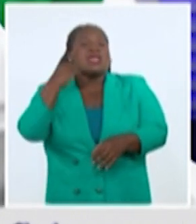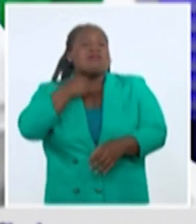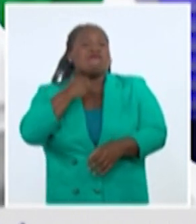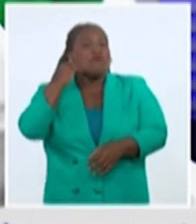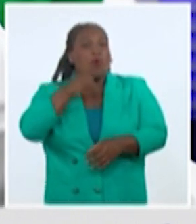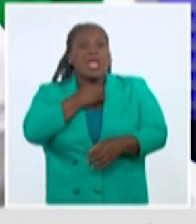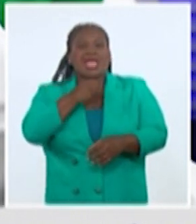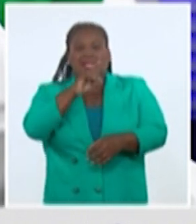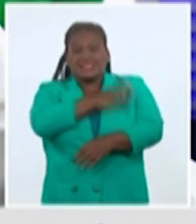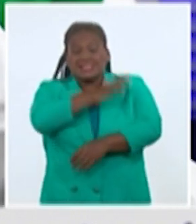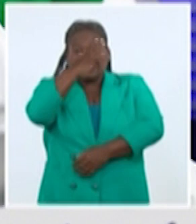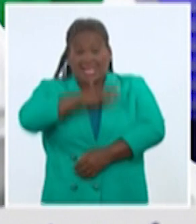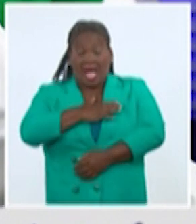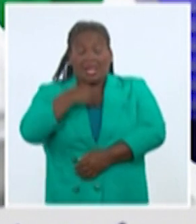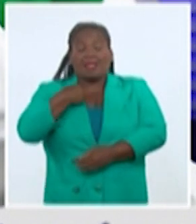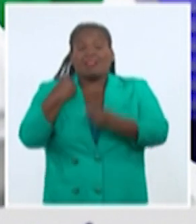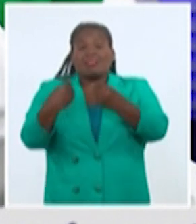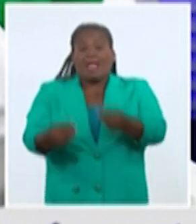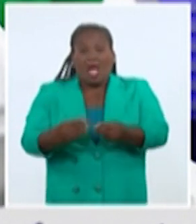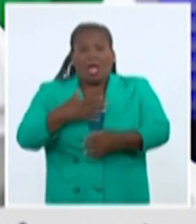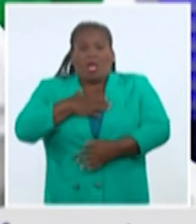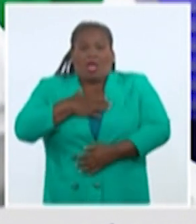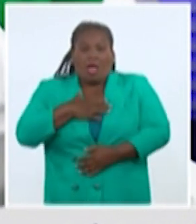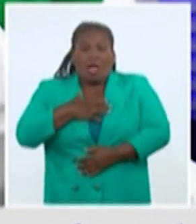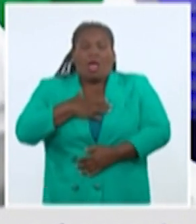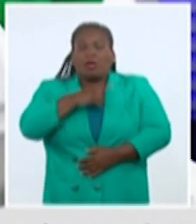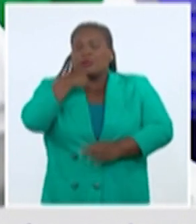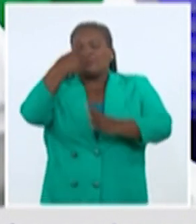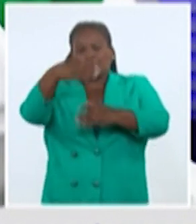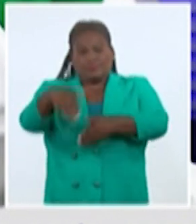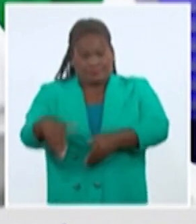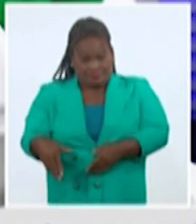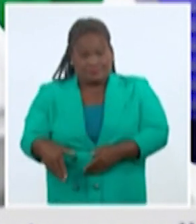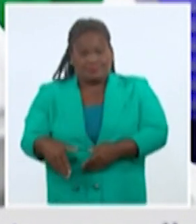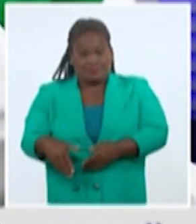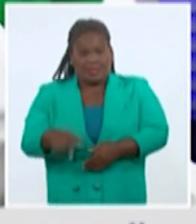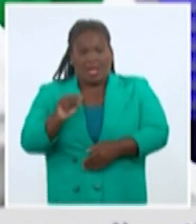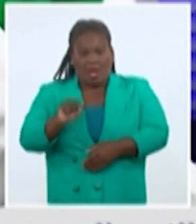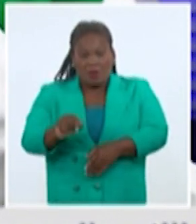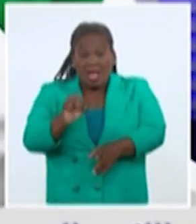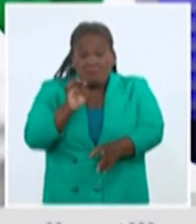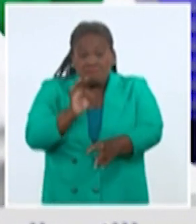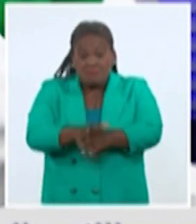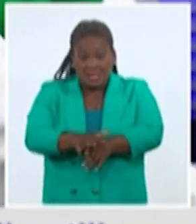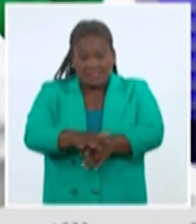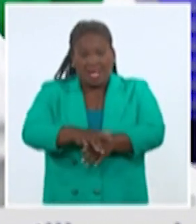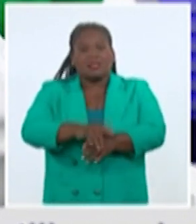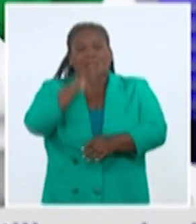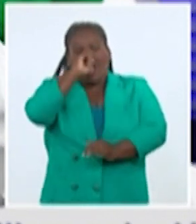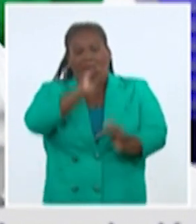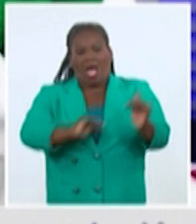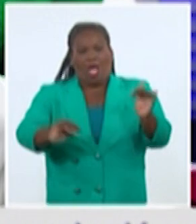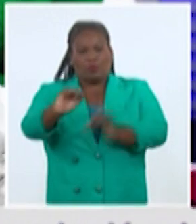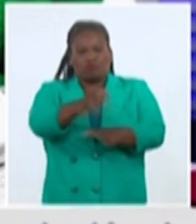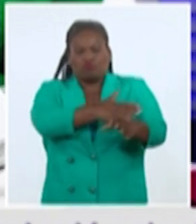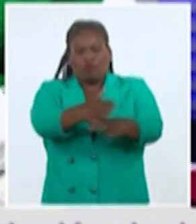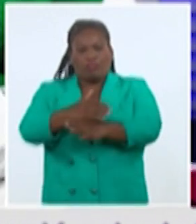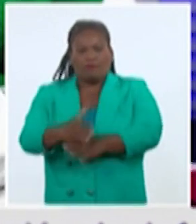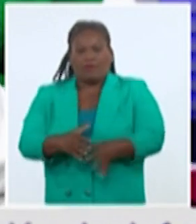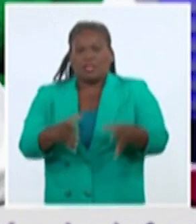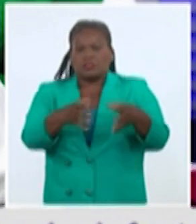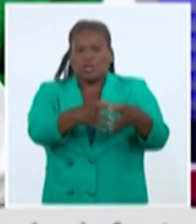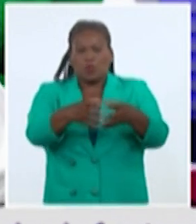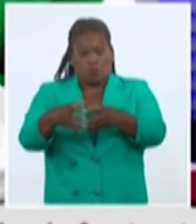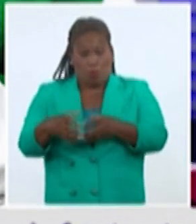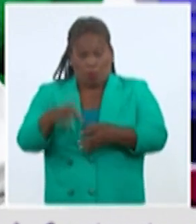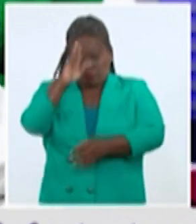enfermedad respiratoria aguda, de fallecidos por ella, en los adultos en diferentes grupos que ella también